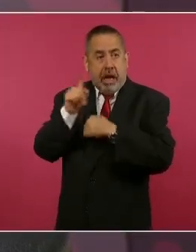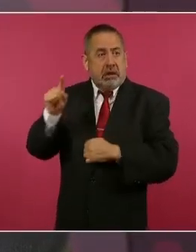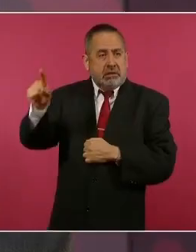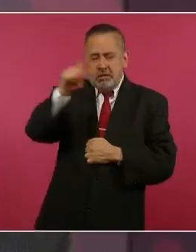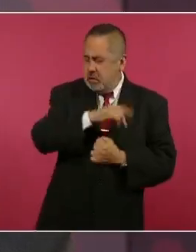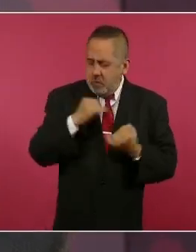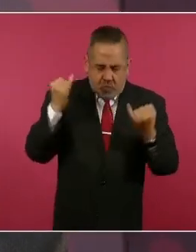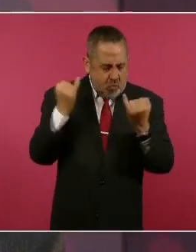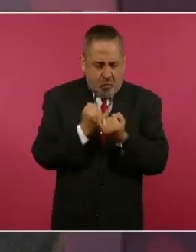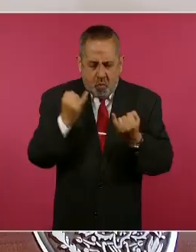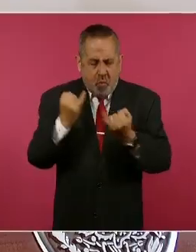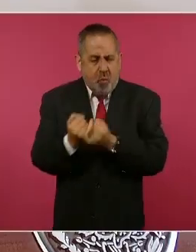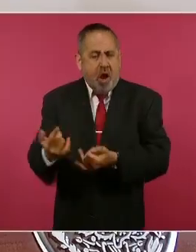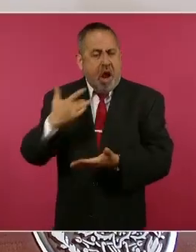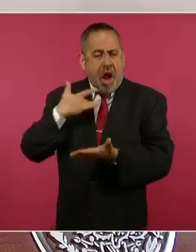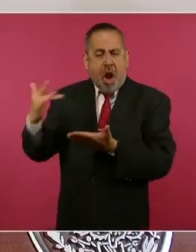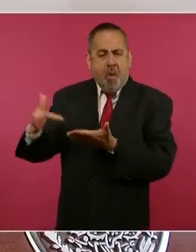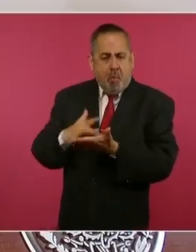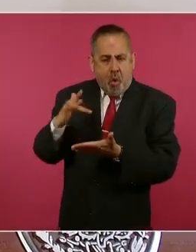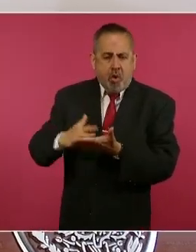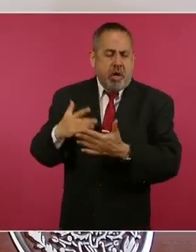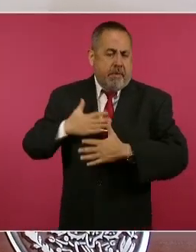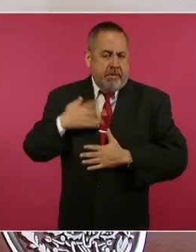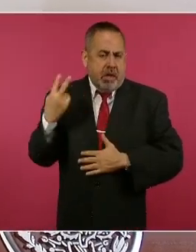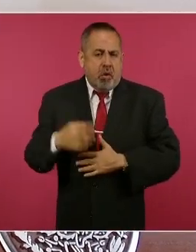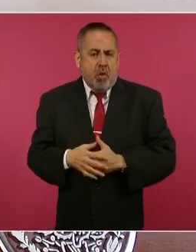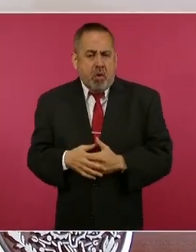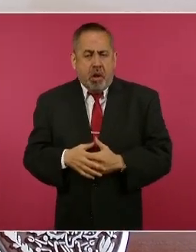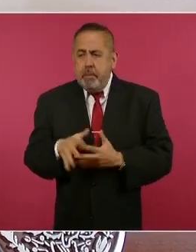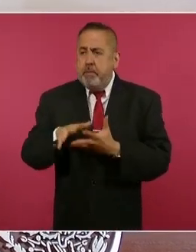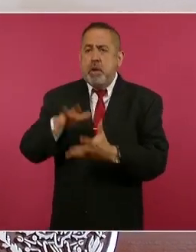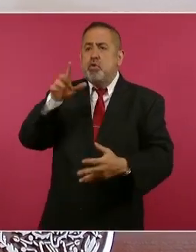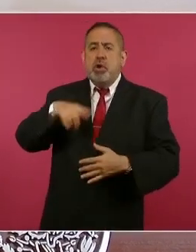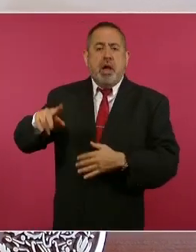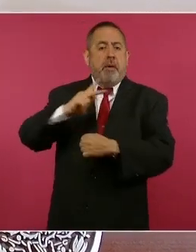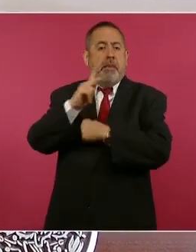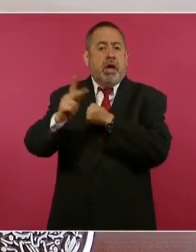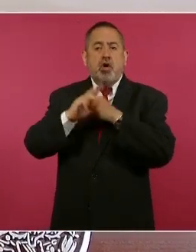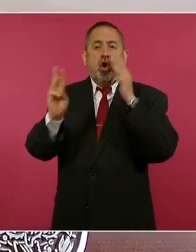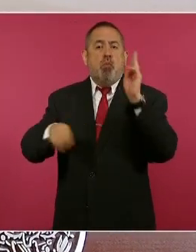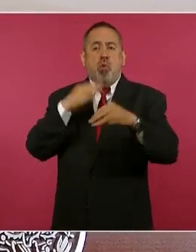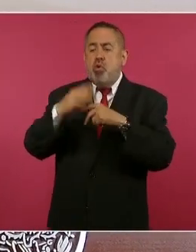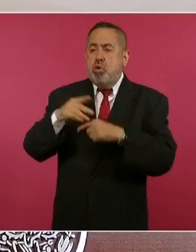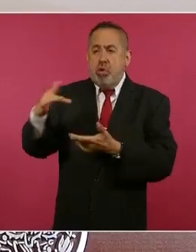la mayoría de los gobiernos de los países del mundo